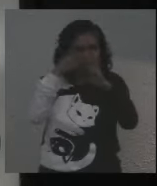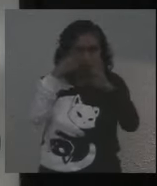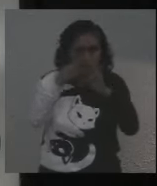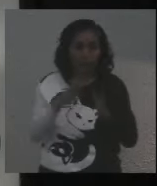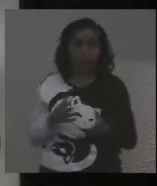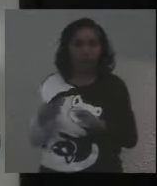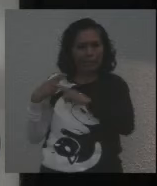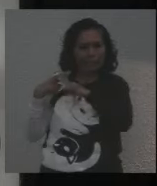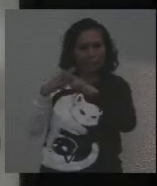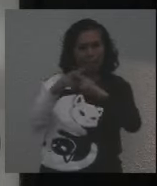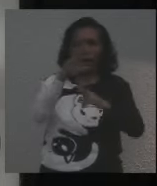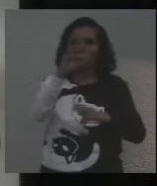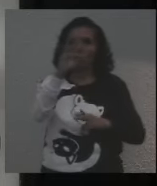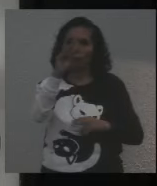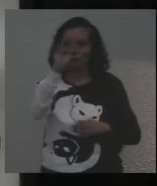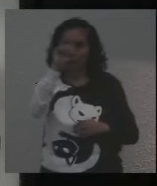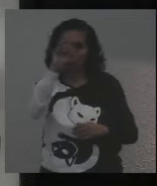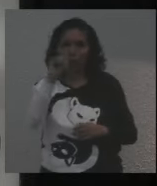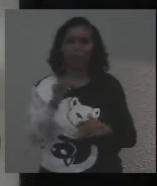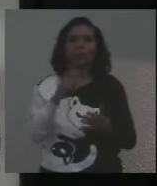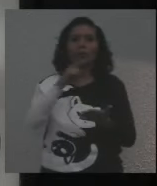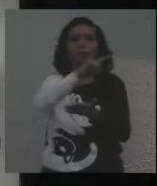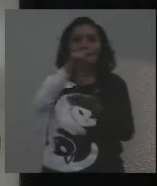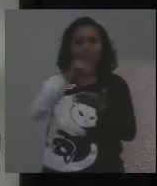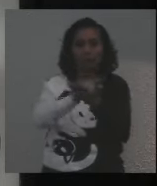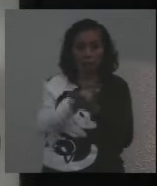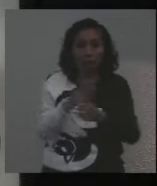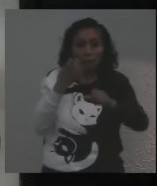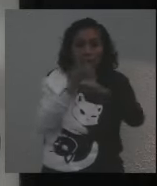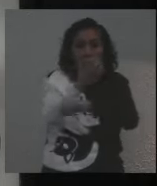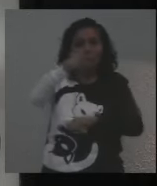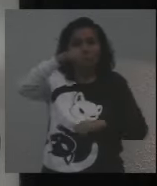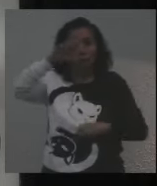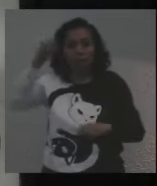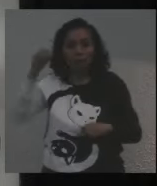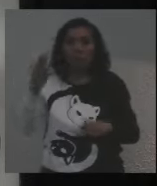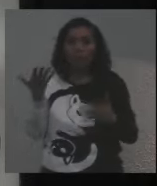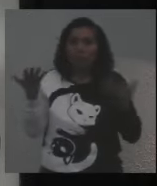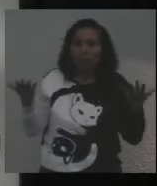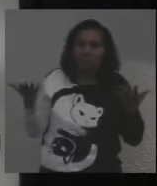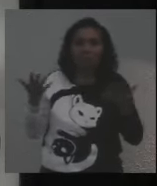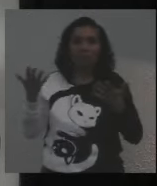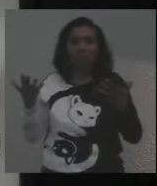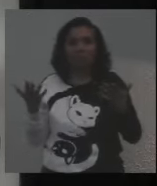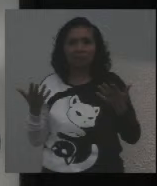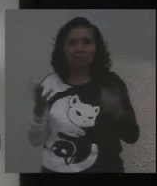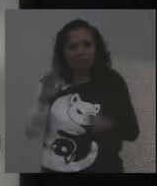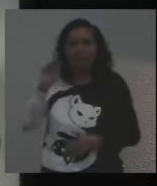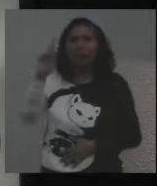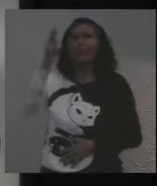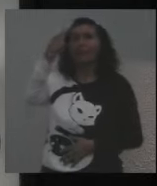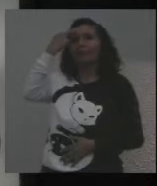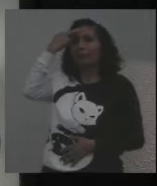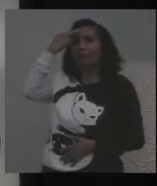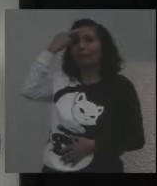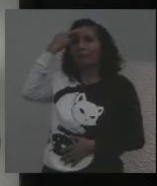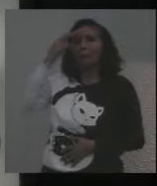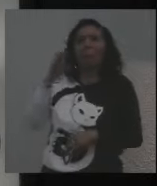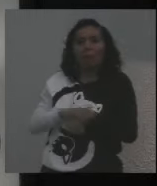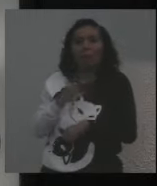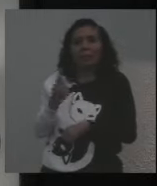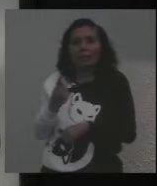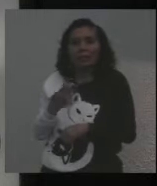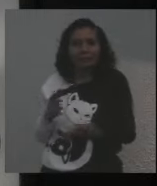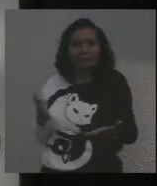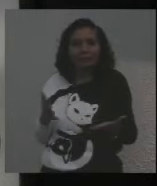49 aniversario de la promulgación de la nueva de nuestra Constitución sin duda alguna Será recordado porque coincide